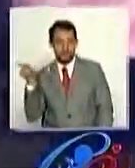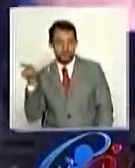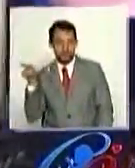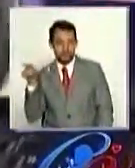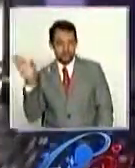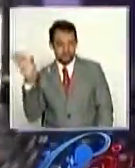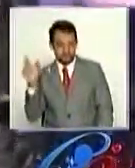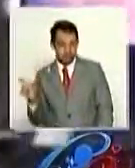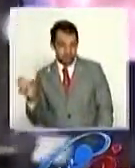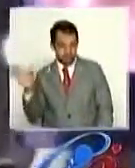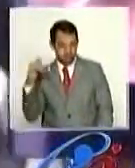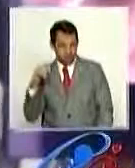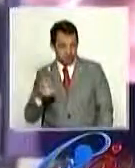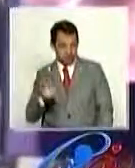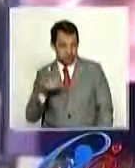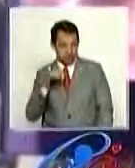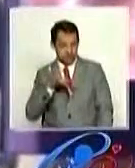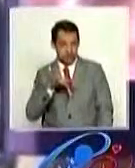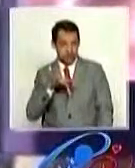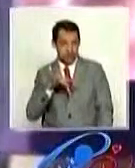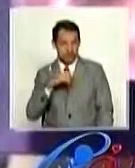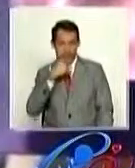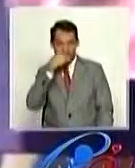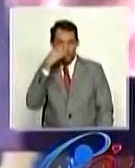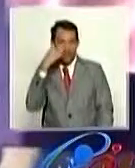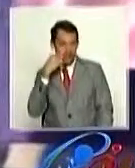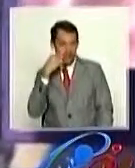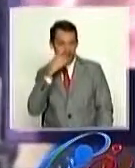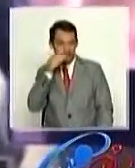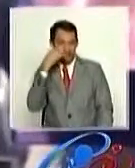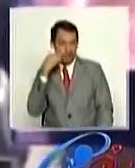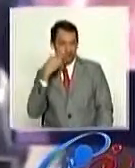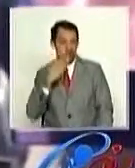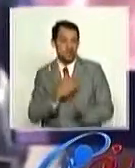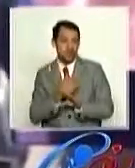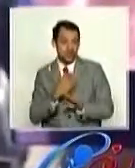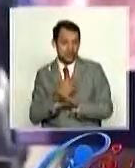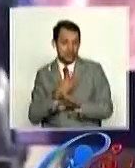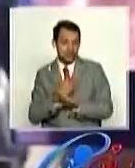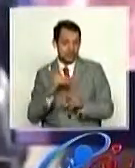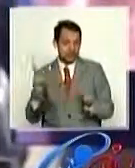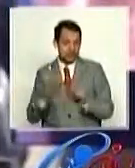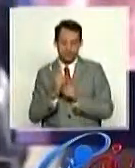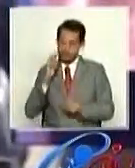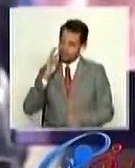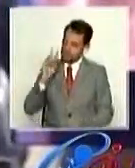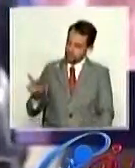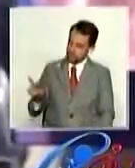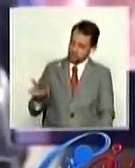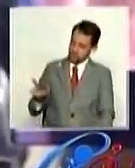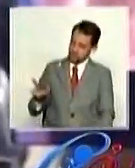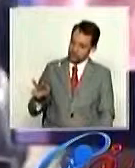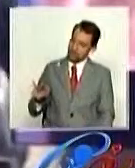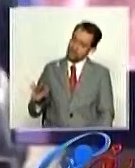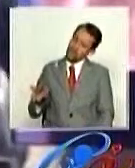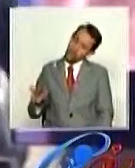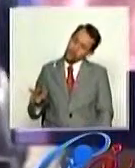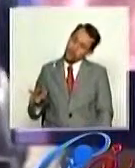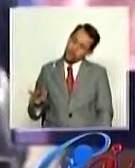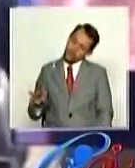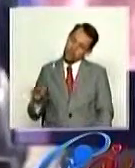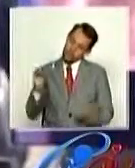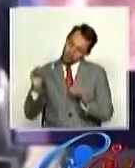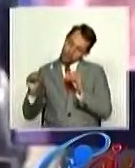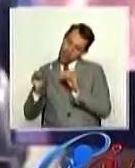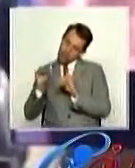más para atrás, lo que encontramos en el paciente, porque uno dice, cuando yo veo al paciente esa situación y cuando